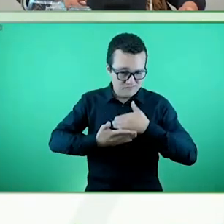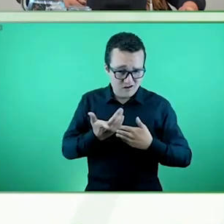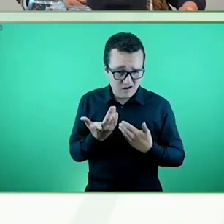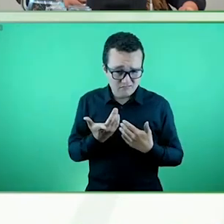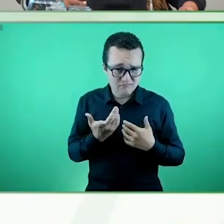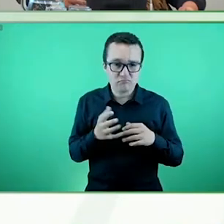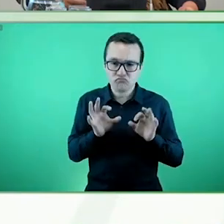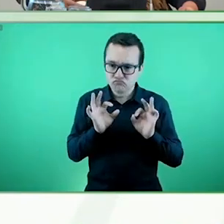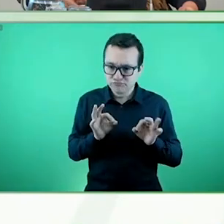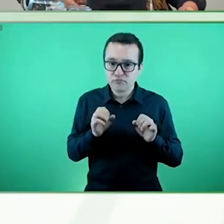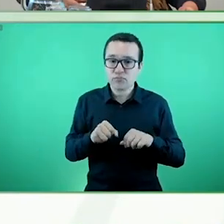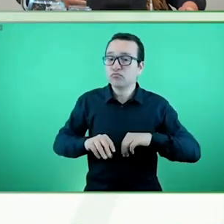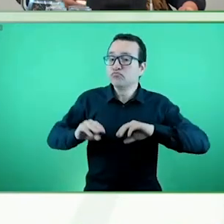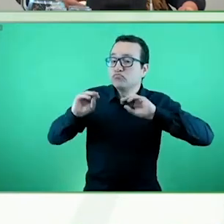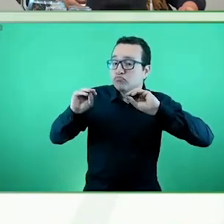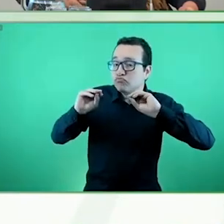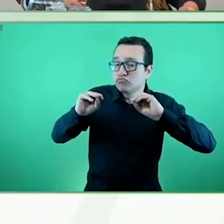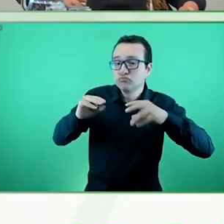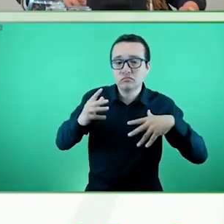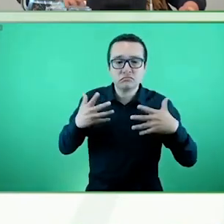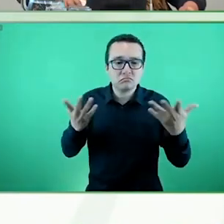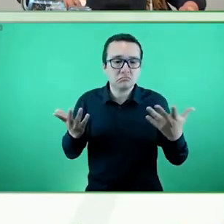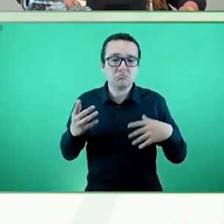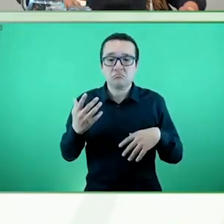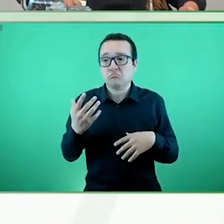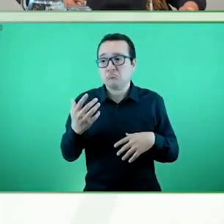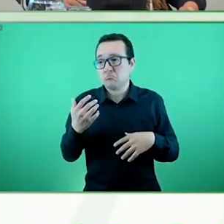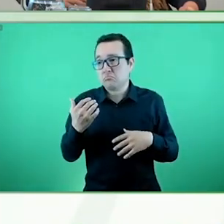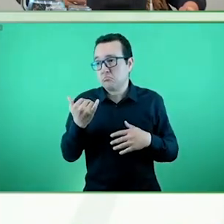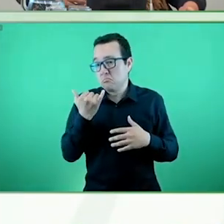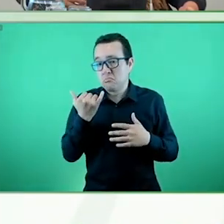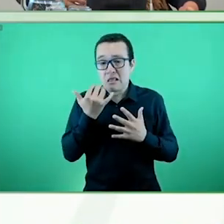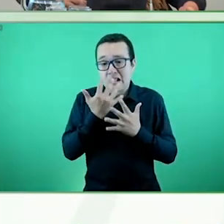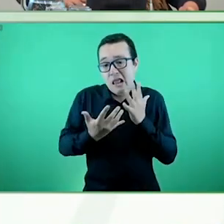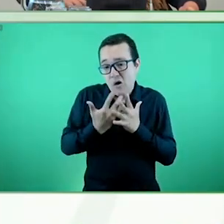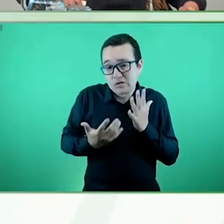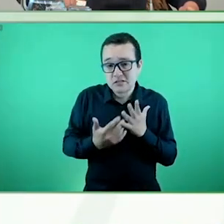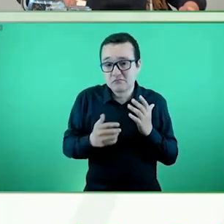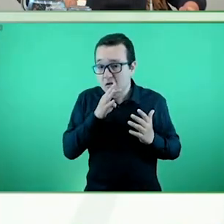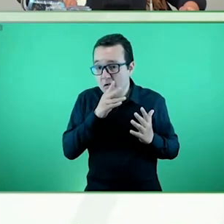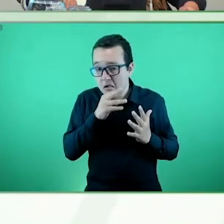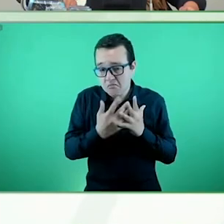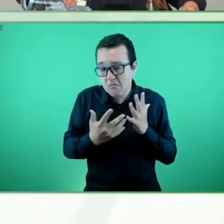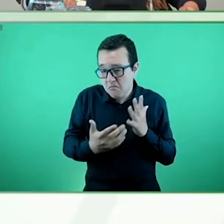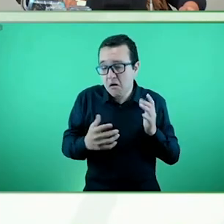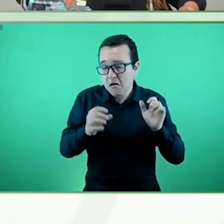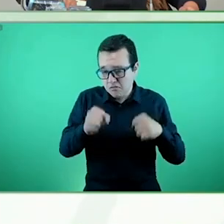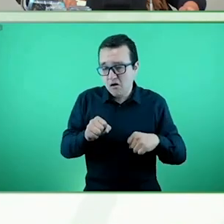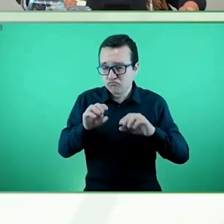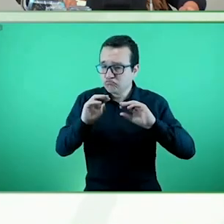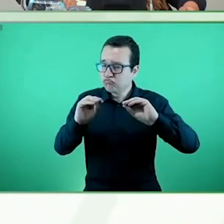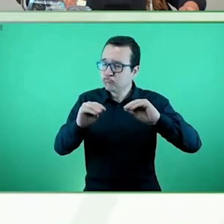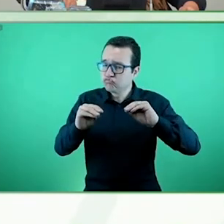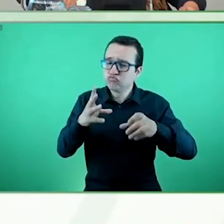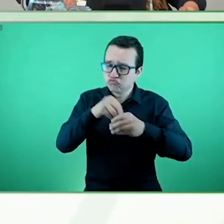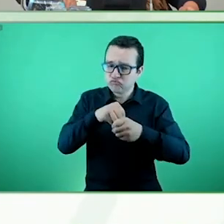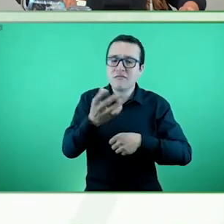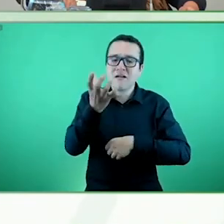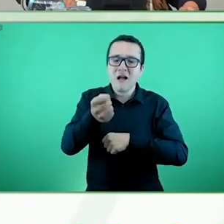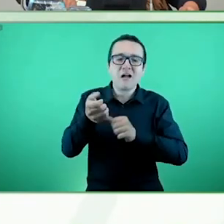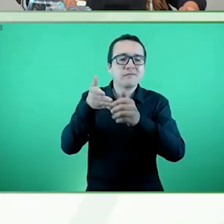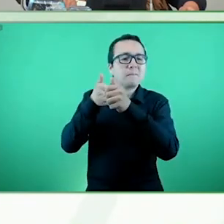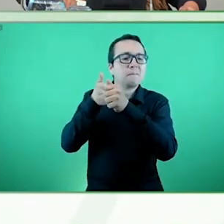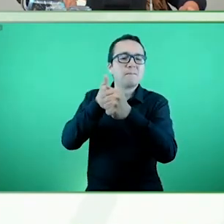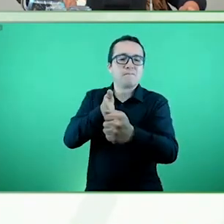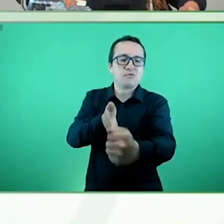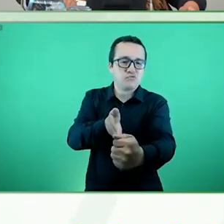enseñar a personas de otro idioma, entre otras cosas. Ya está bajo la metodología de